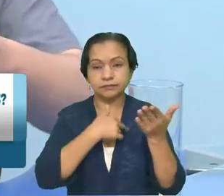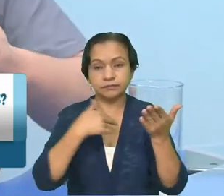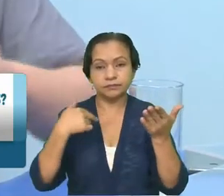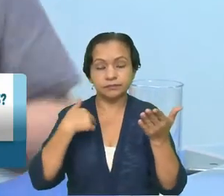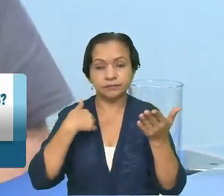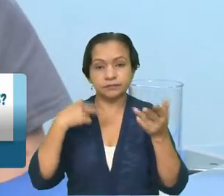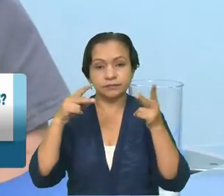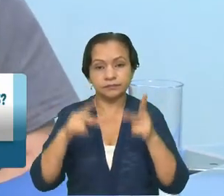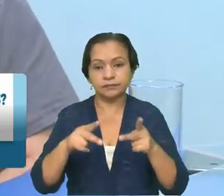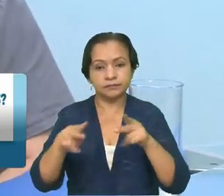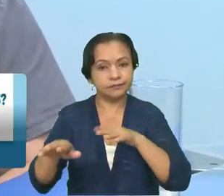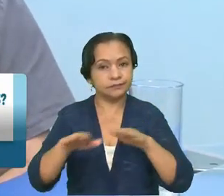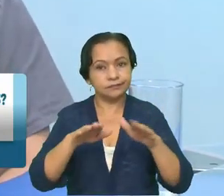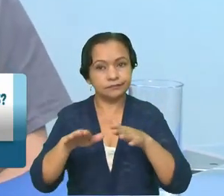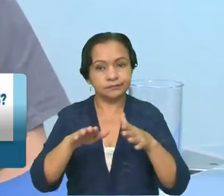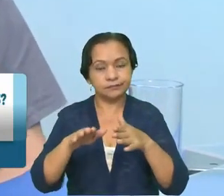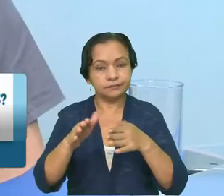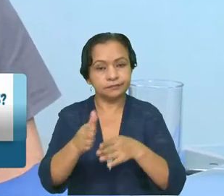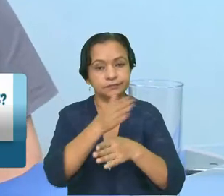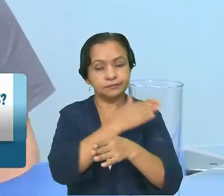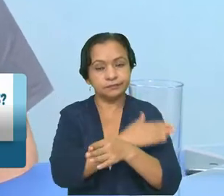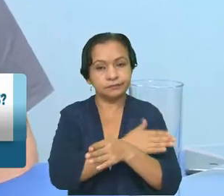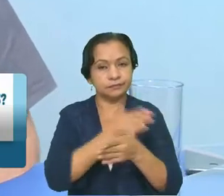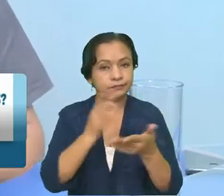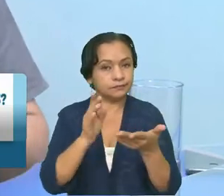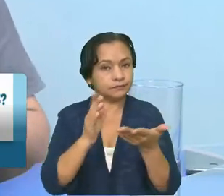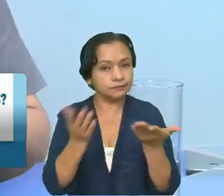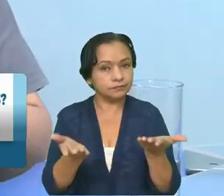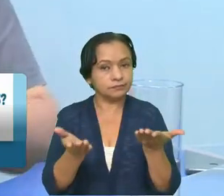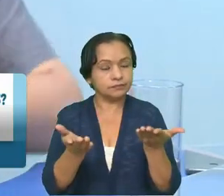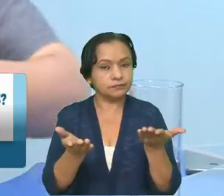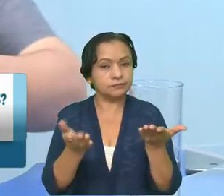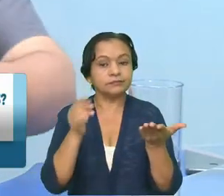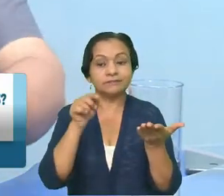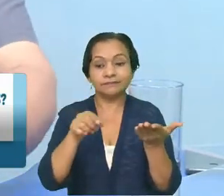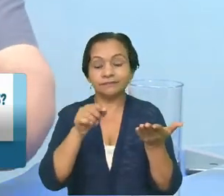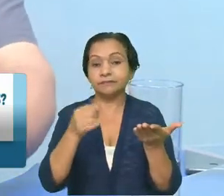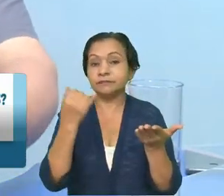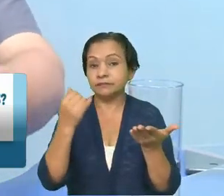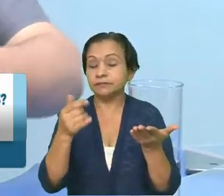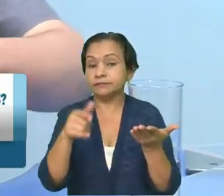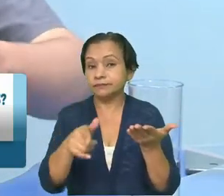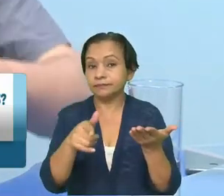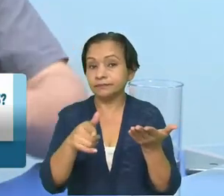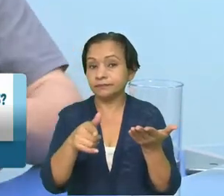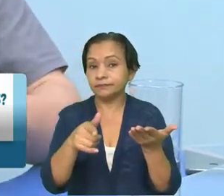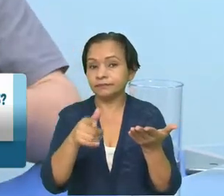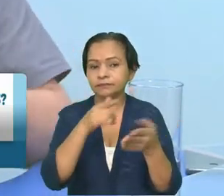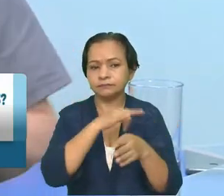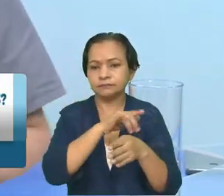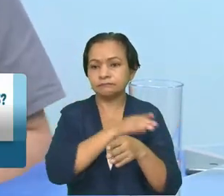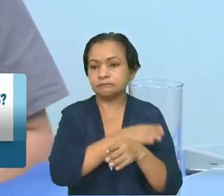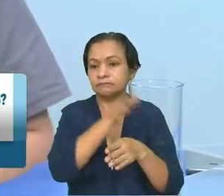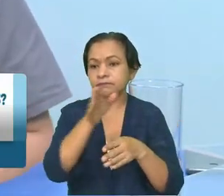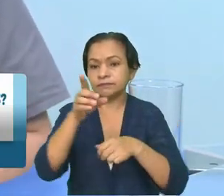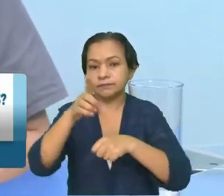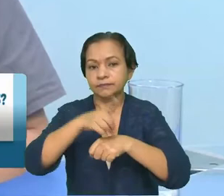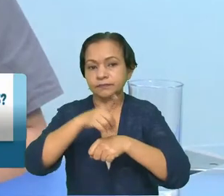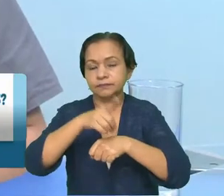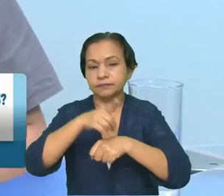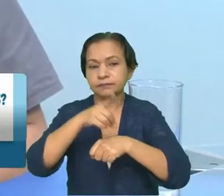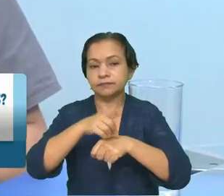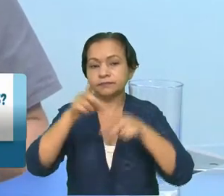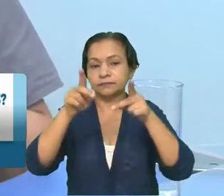paciente ya no se recupera como las primeras veces. Y entonces ahí es donde busca atención y nos llega ya